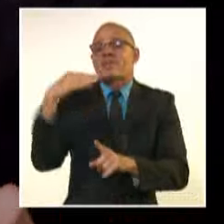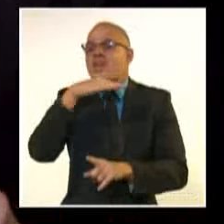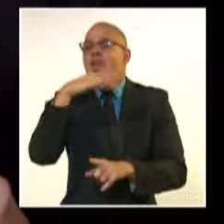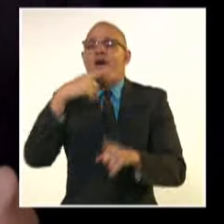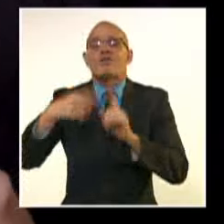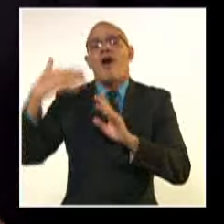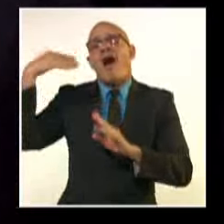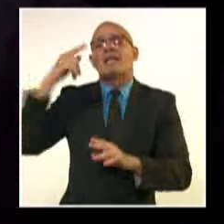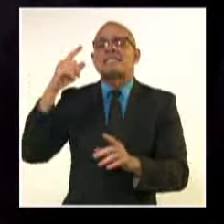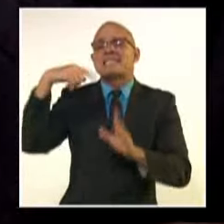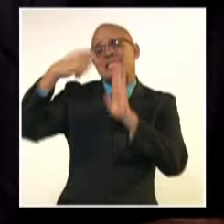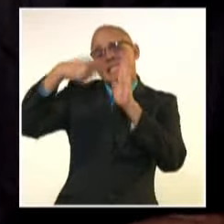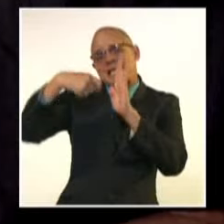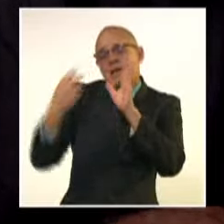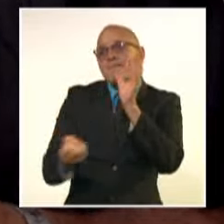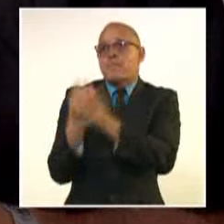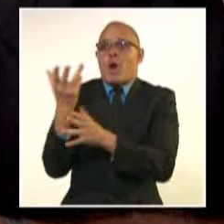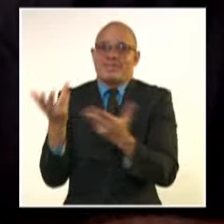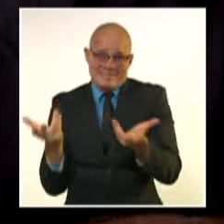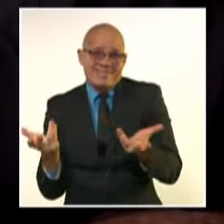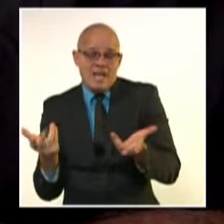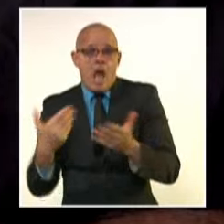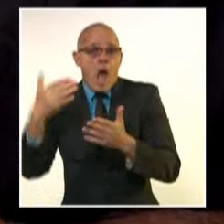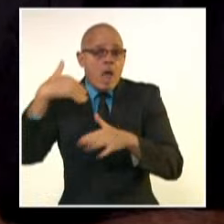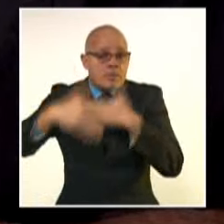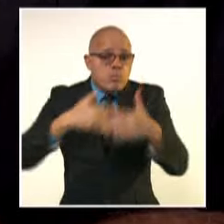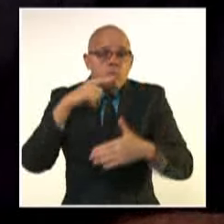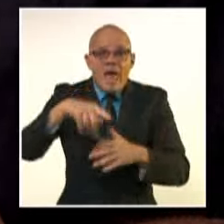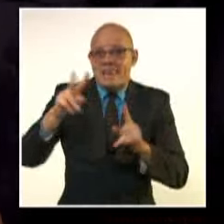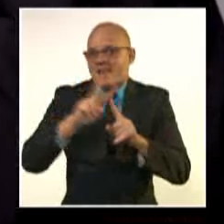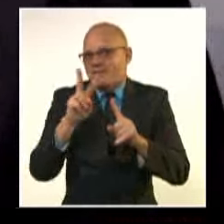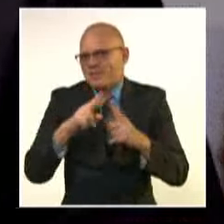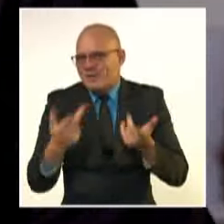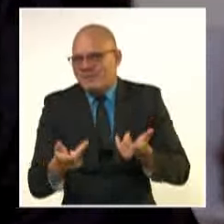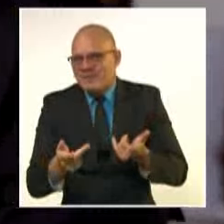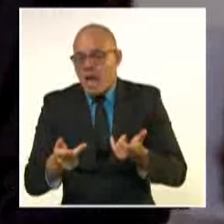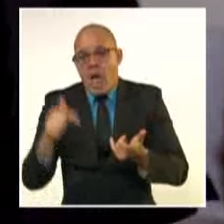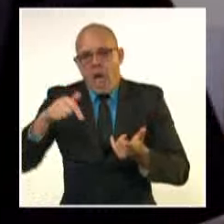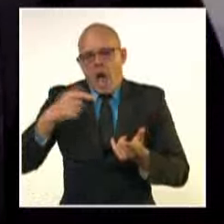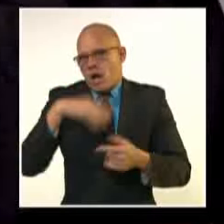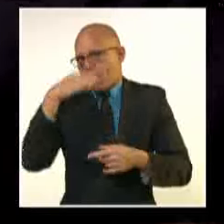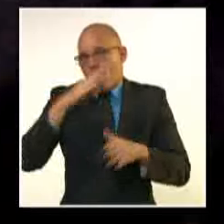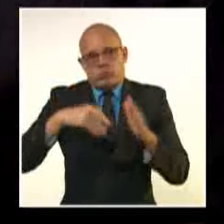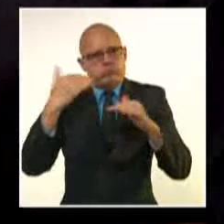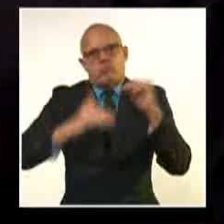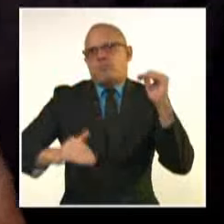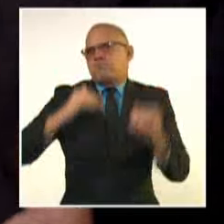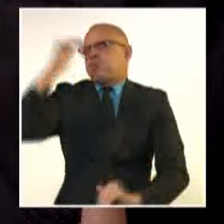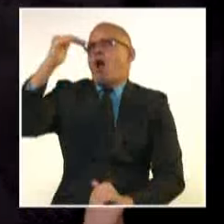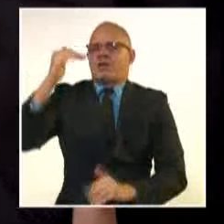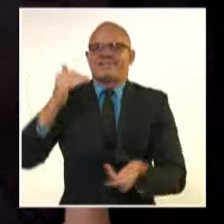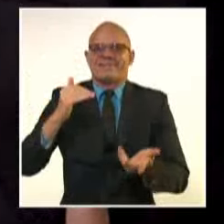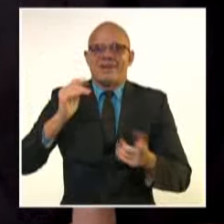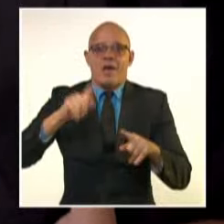Es verdad que el cambio ahora es muy grande, porque es una frontera nueva, muy nueva, la de la inteligencia artificial. Ya